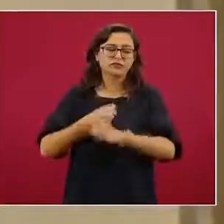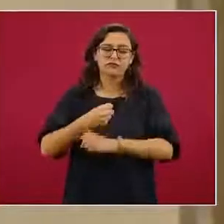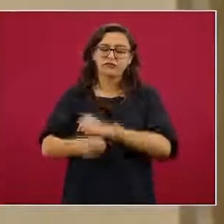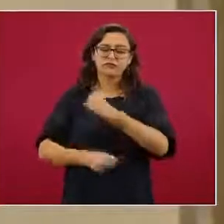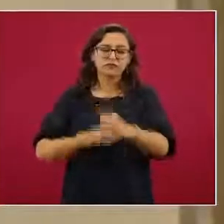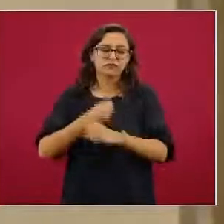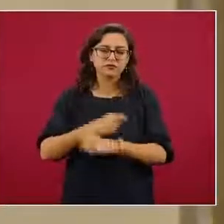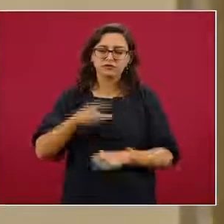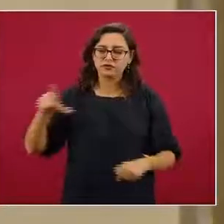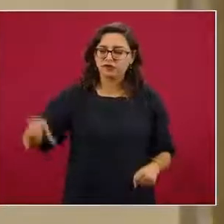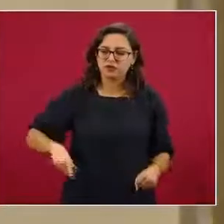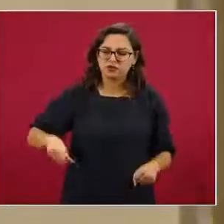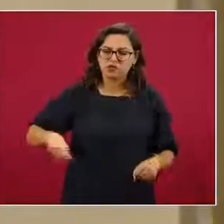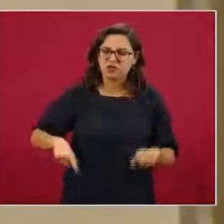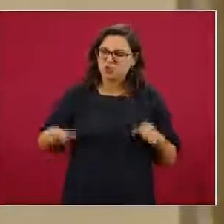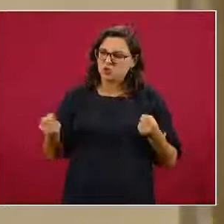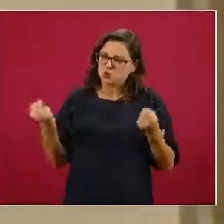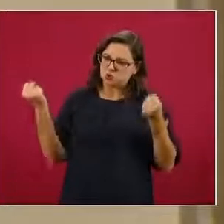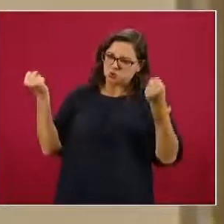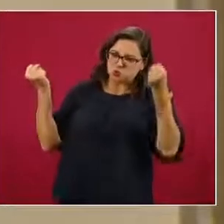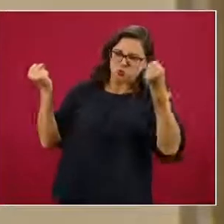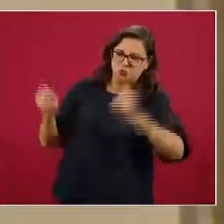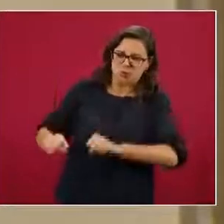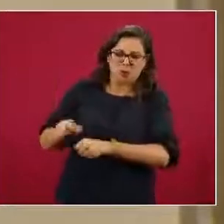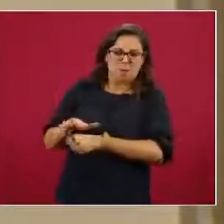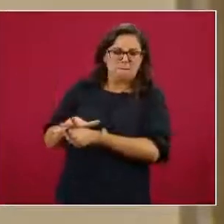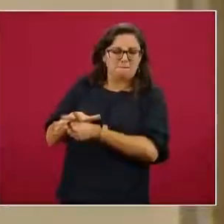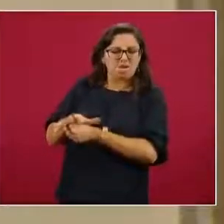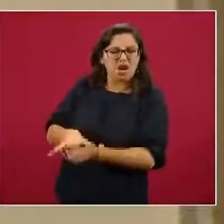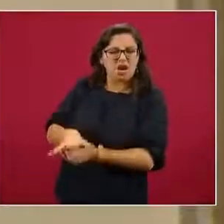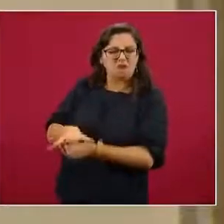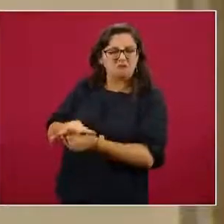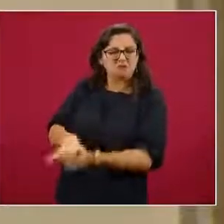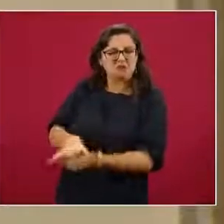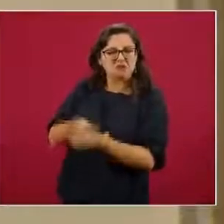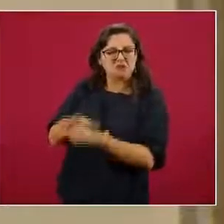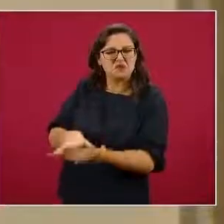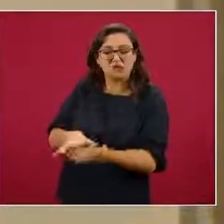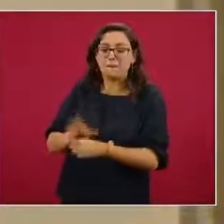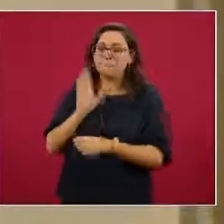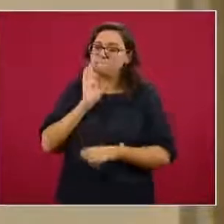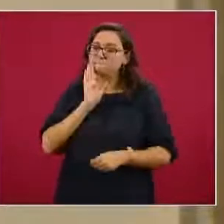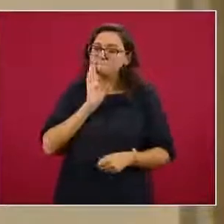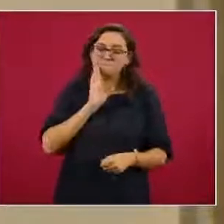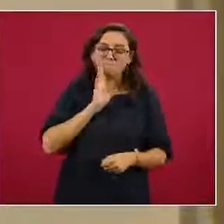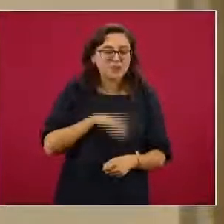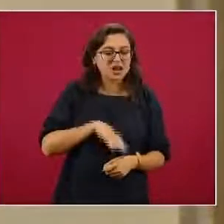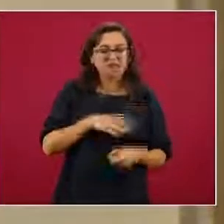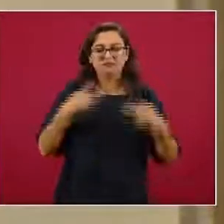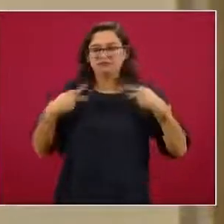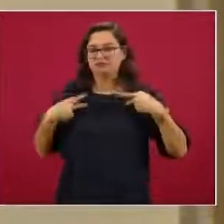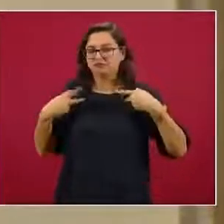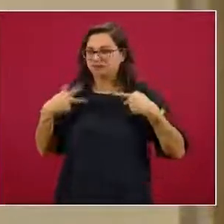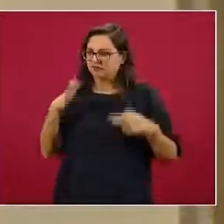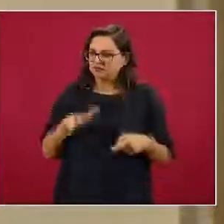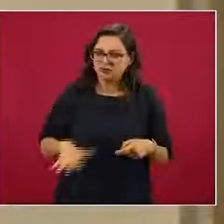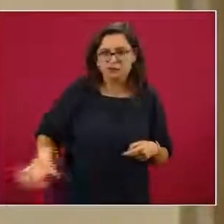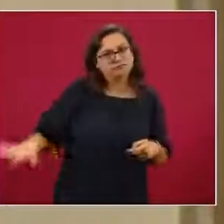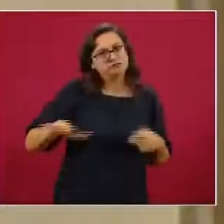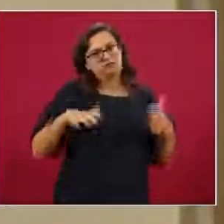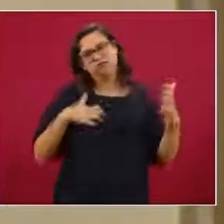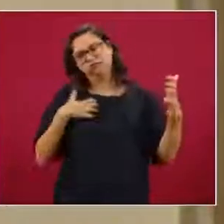ejercido presiones sobre la sociedad de una manera no adecuada, de una manera que ha crispado el ambiente